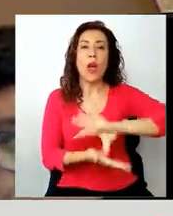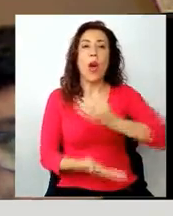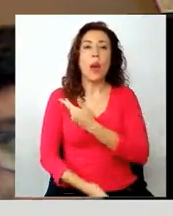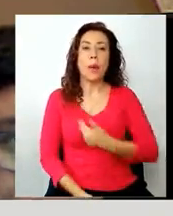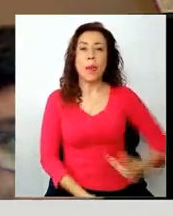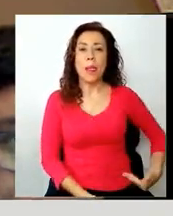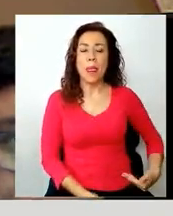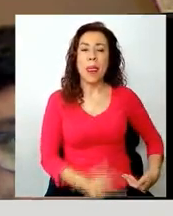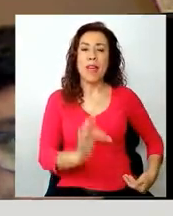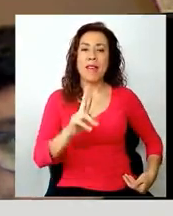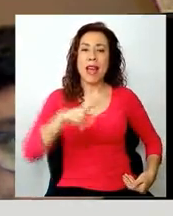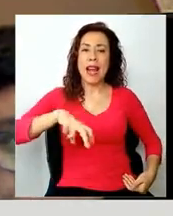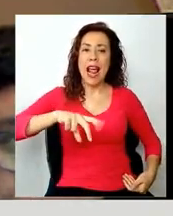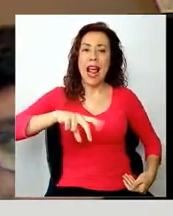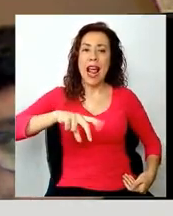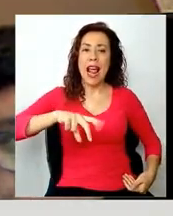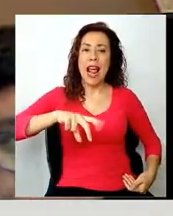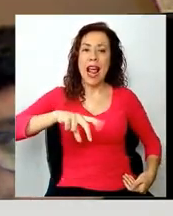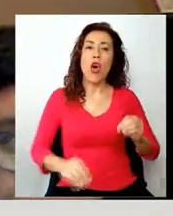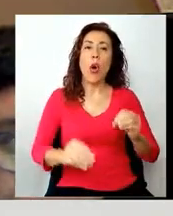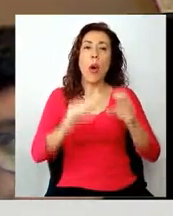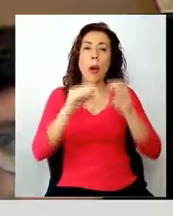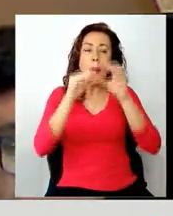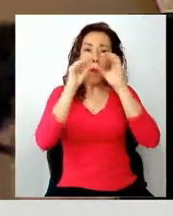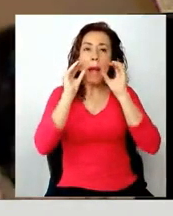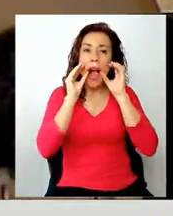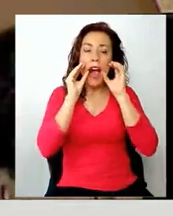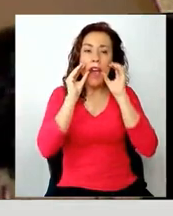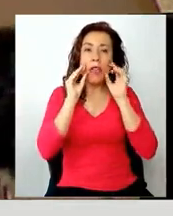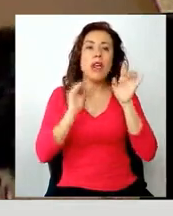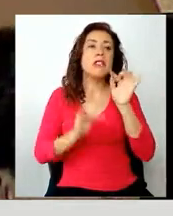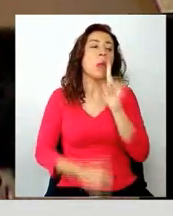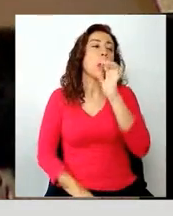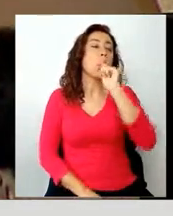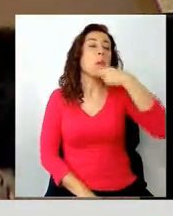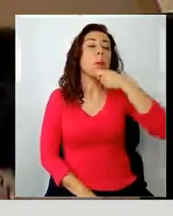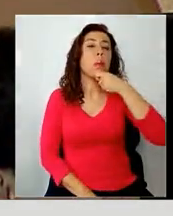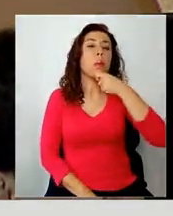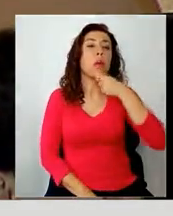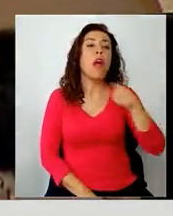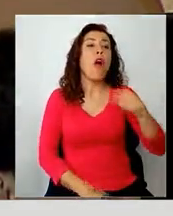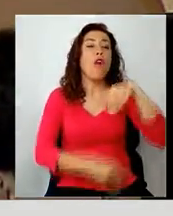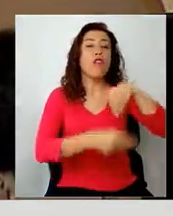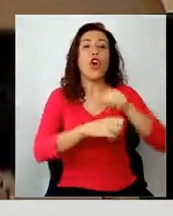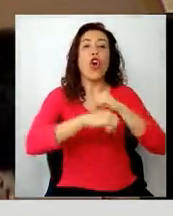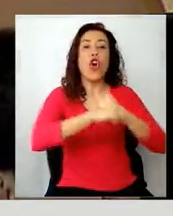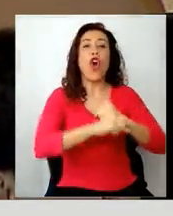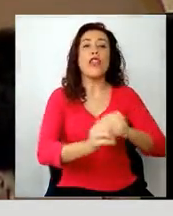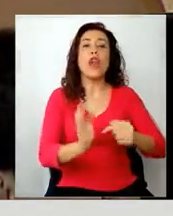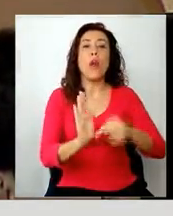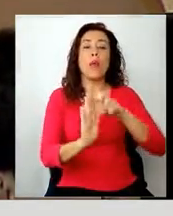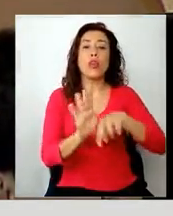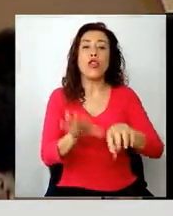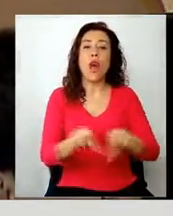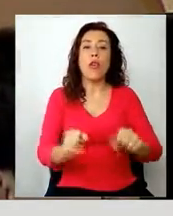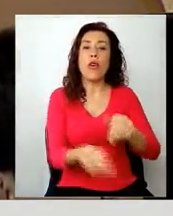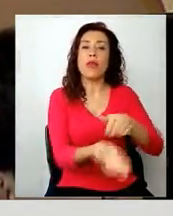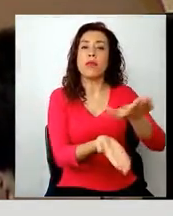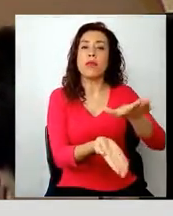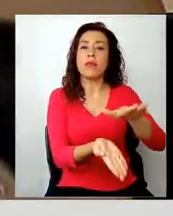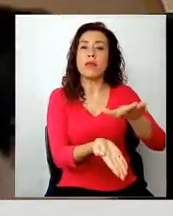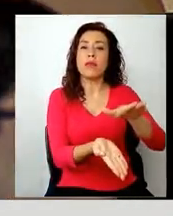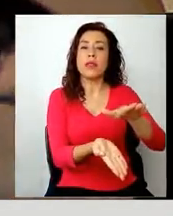o maduro Normalmente se quedan callados y de hecho votaron en contra aquí una resolución que rechazaba la